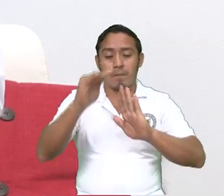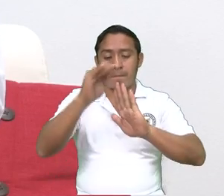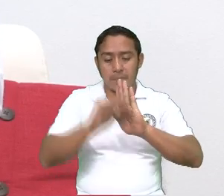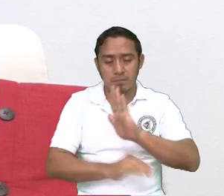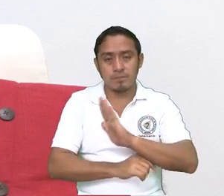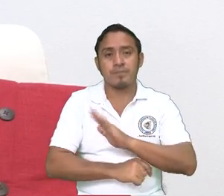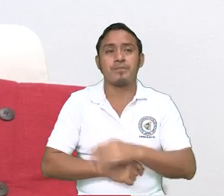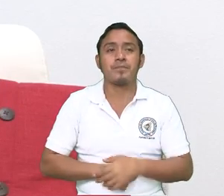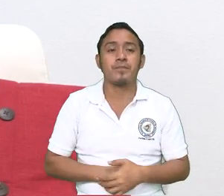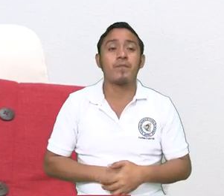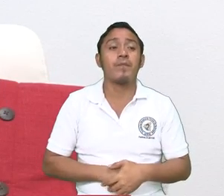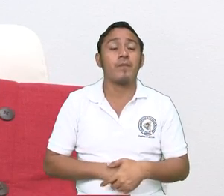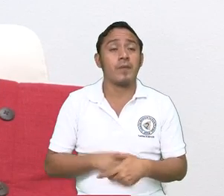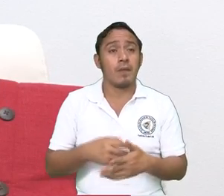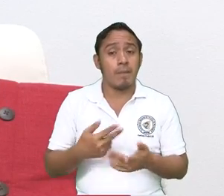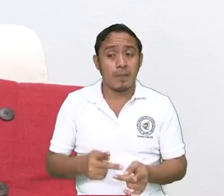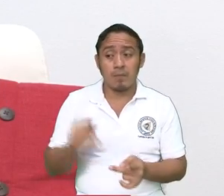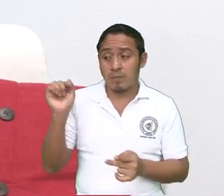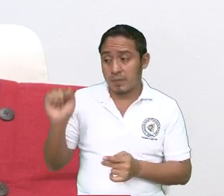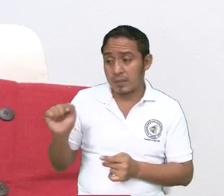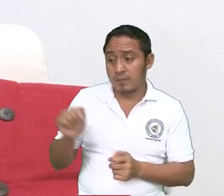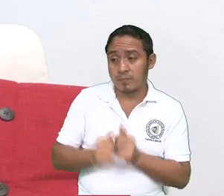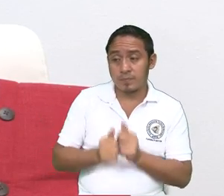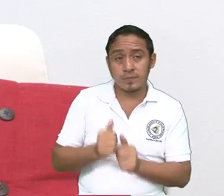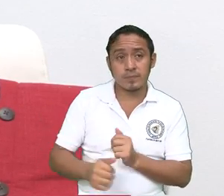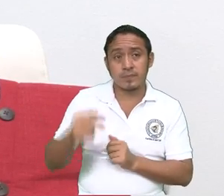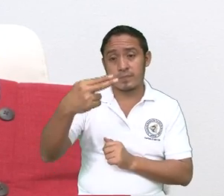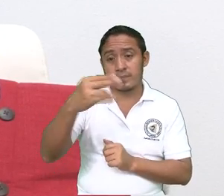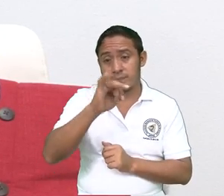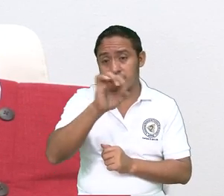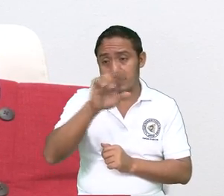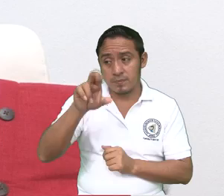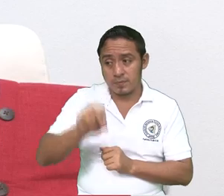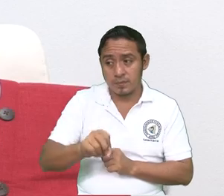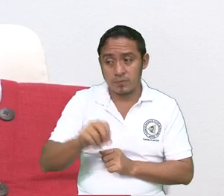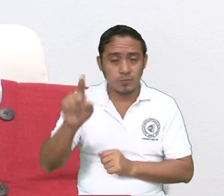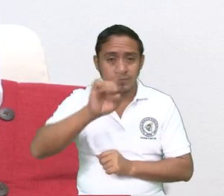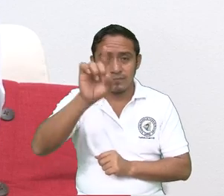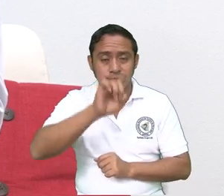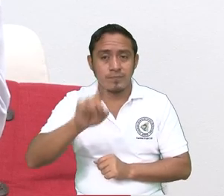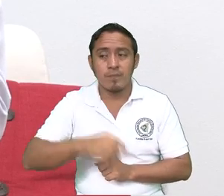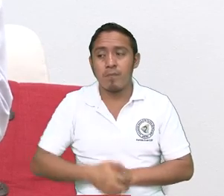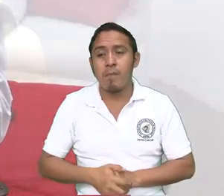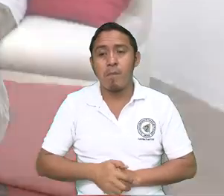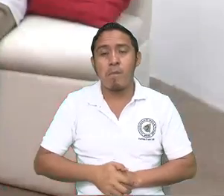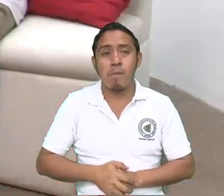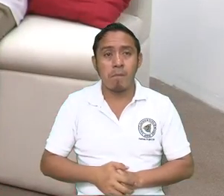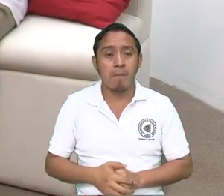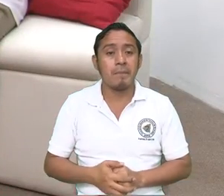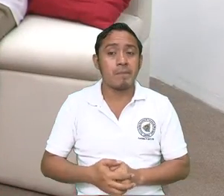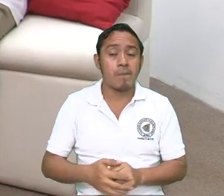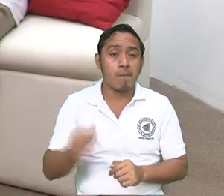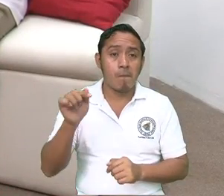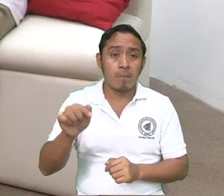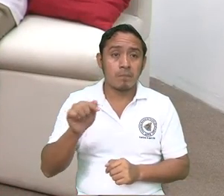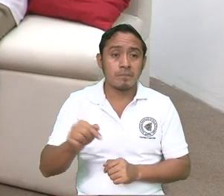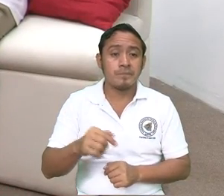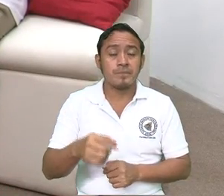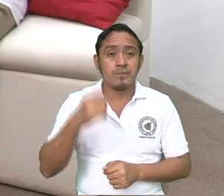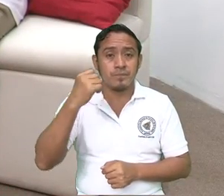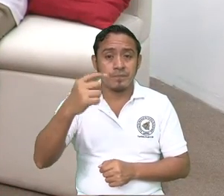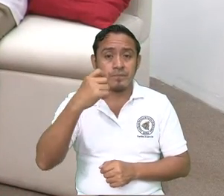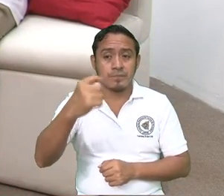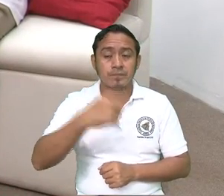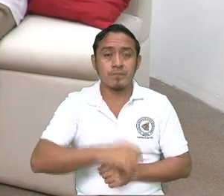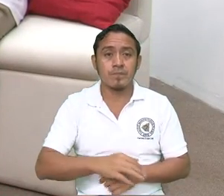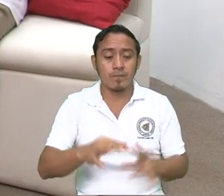pero no quiere decir que él tenga déficit de hierro por ejemplo si ya esté ahí lo que tiene es déficit de una